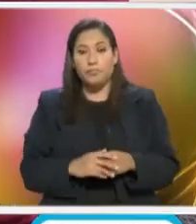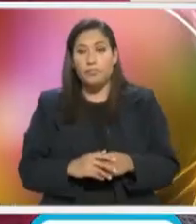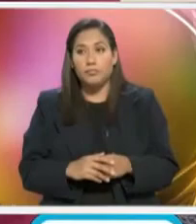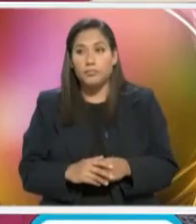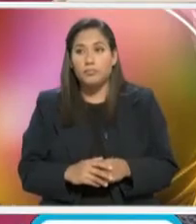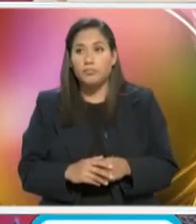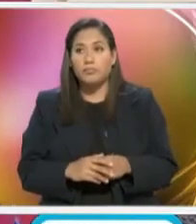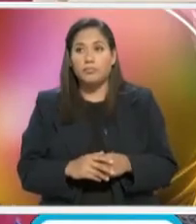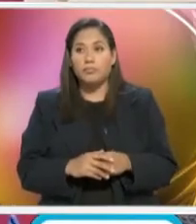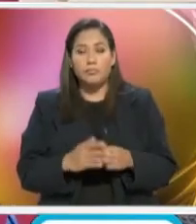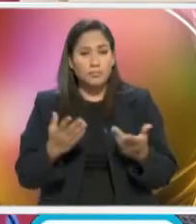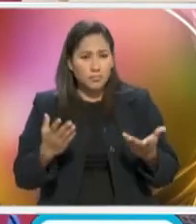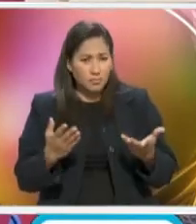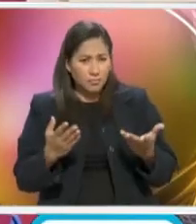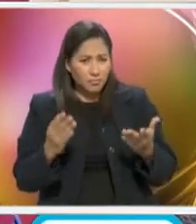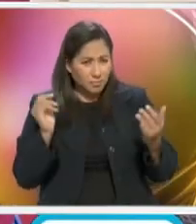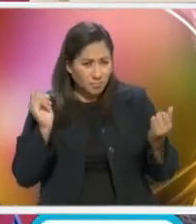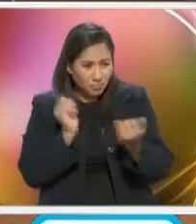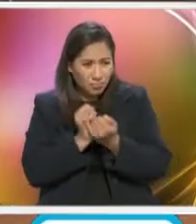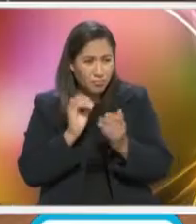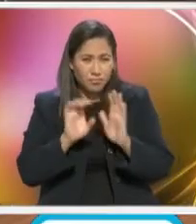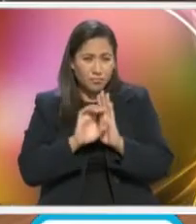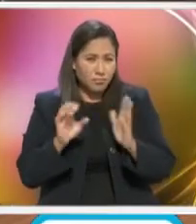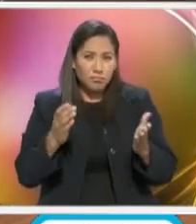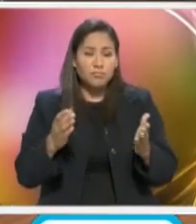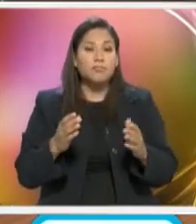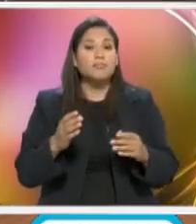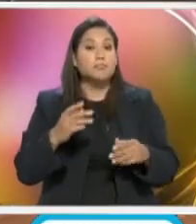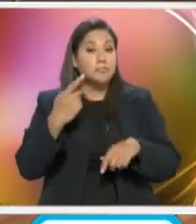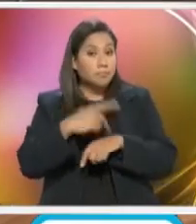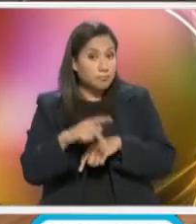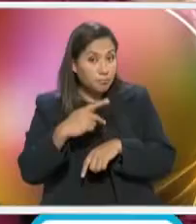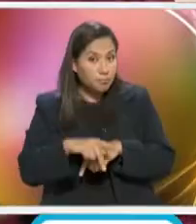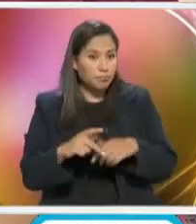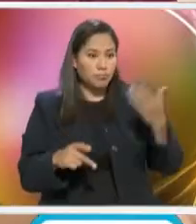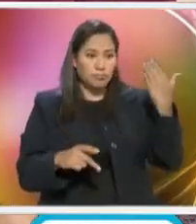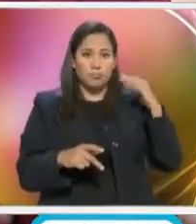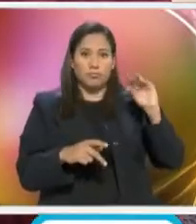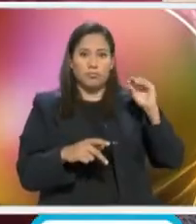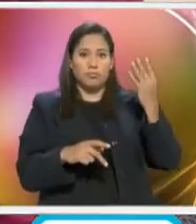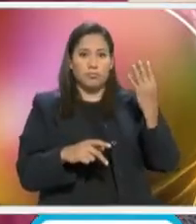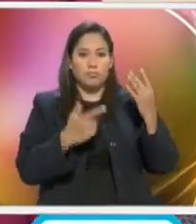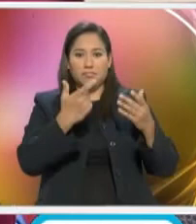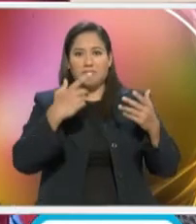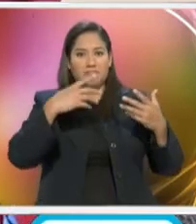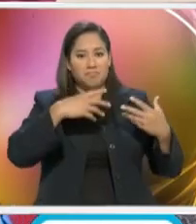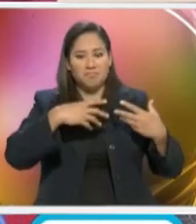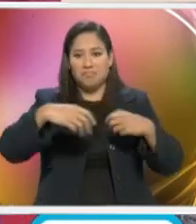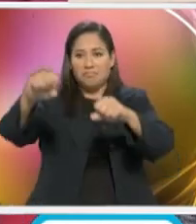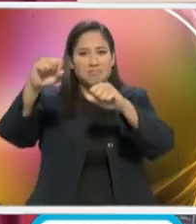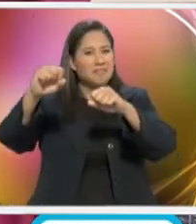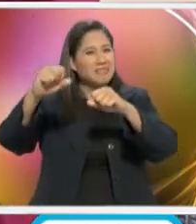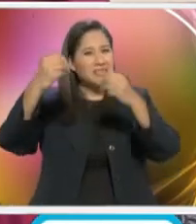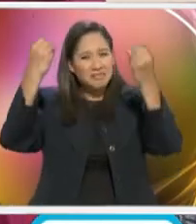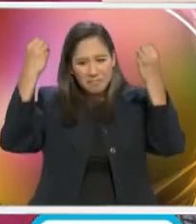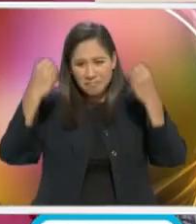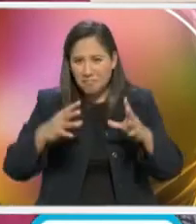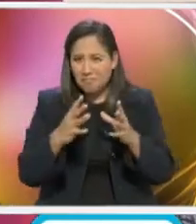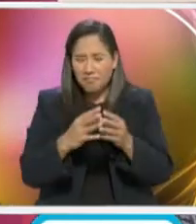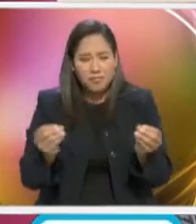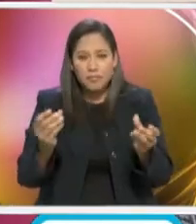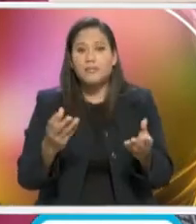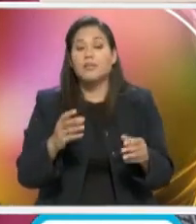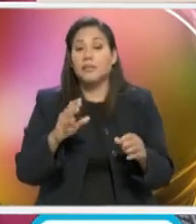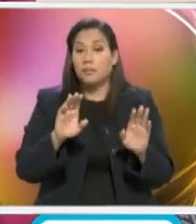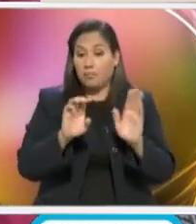no caeríamos igual en cierto riesgo como en el 94 al meter todo nuestro dinero en UDIs.